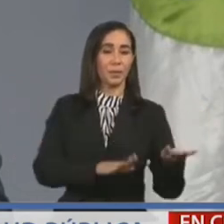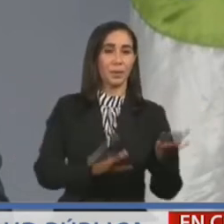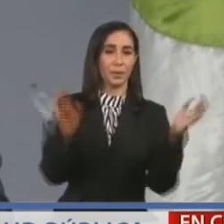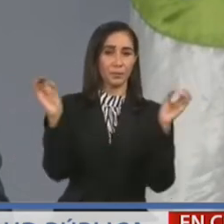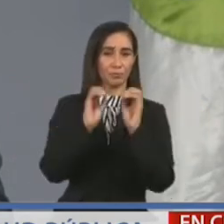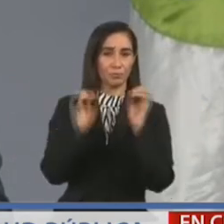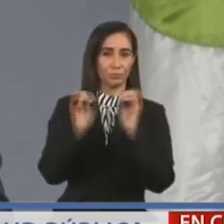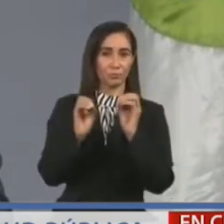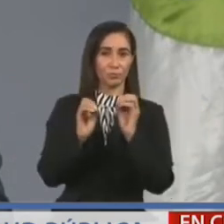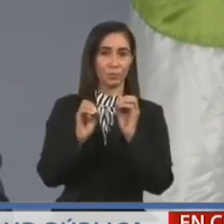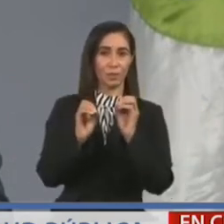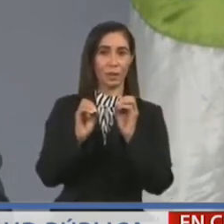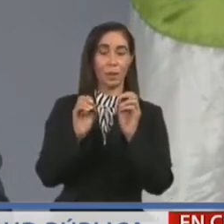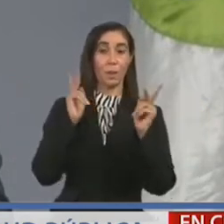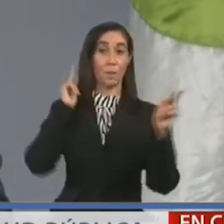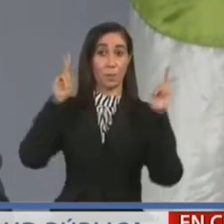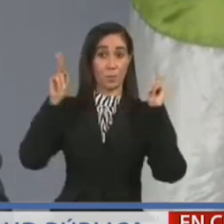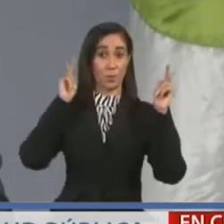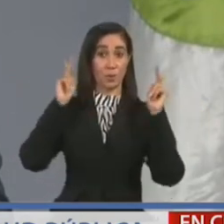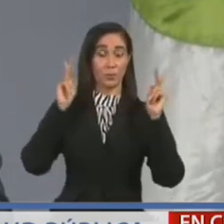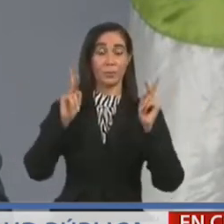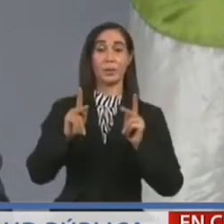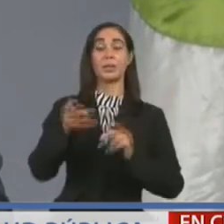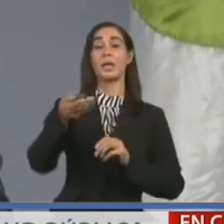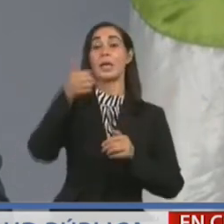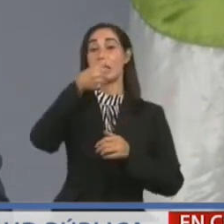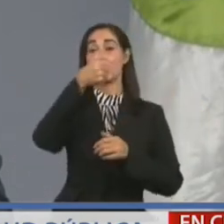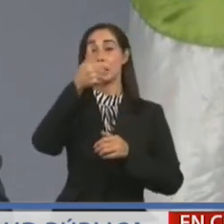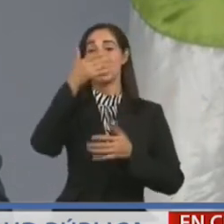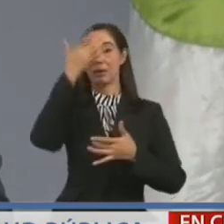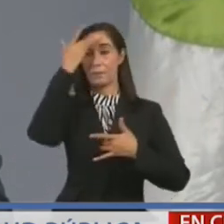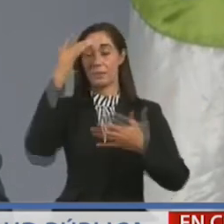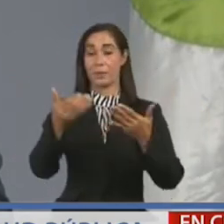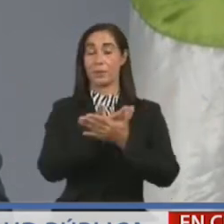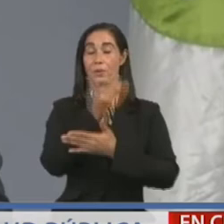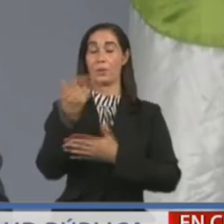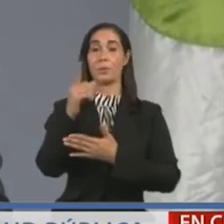fallecimiento. Puerto Plata, 10 casos nuevos,